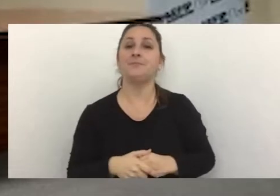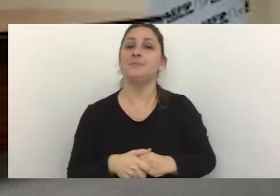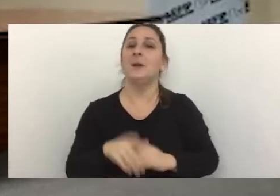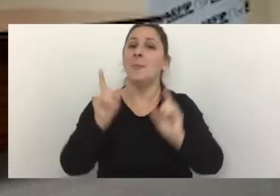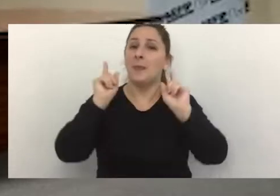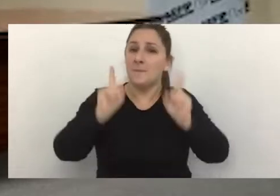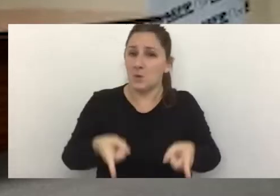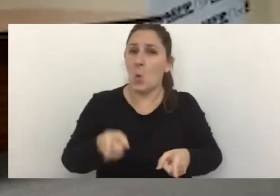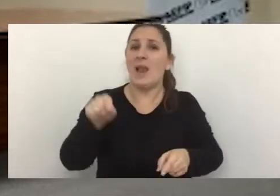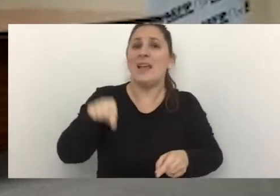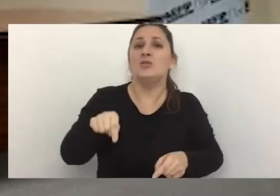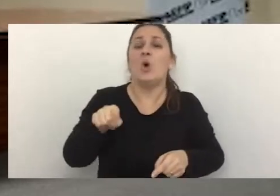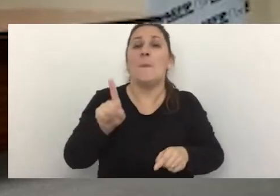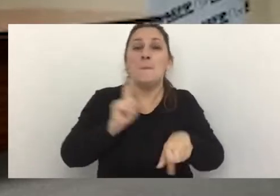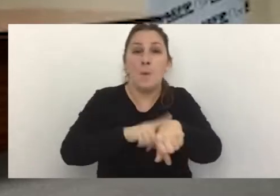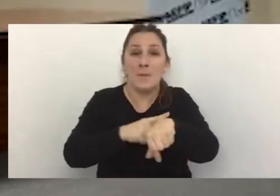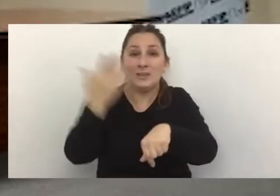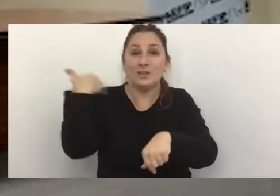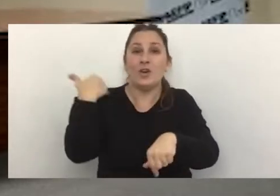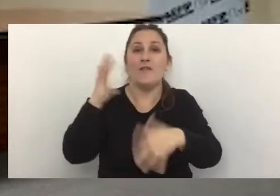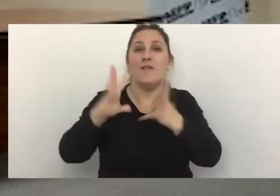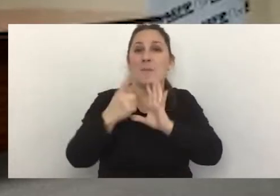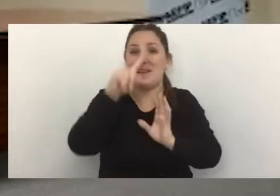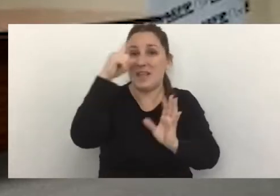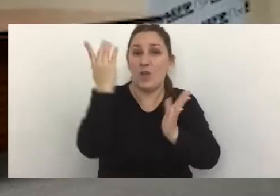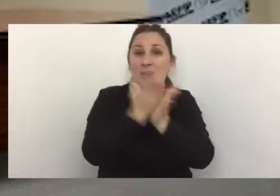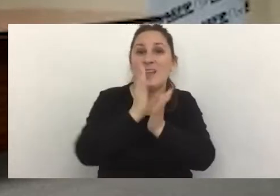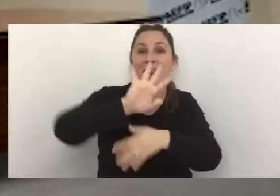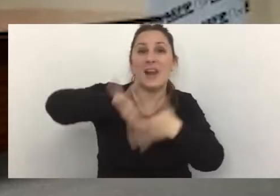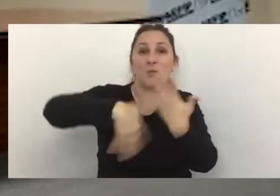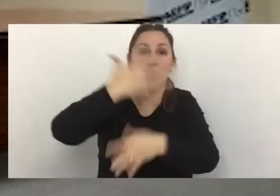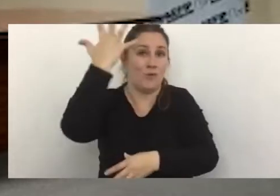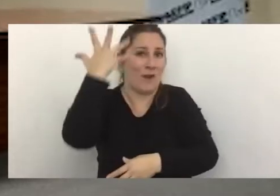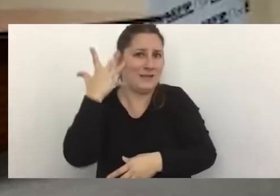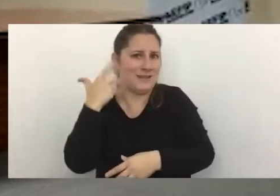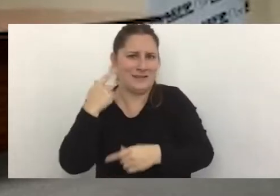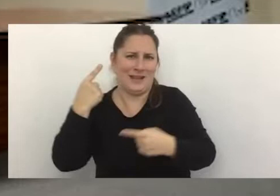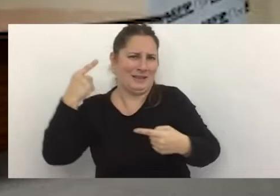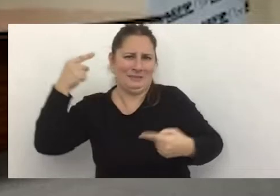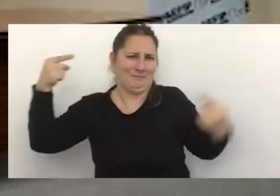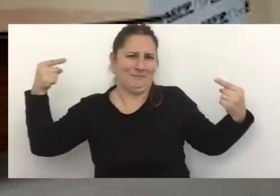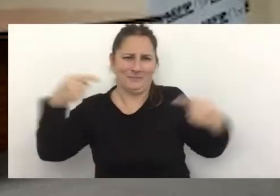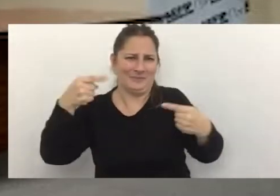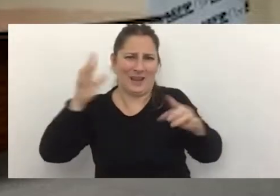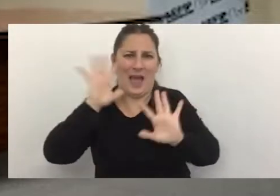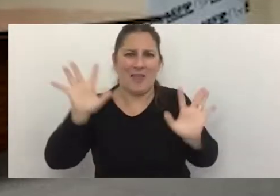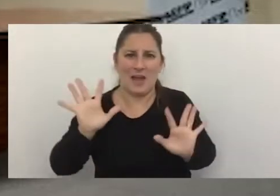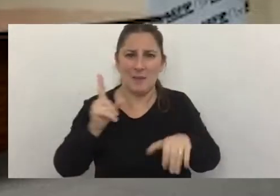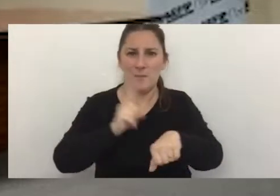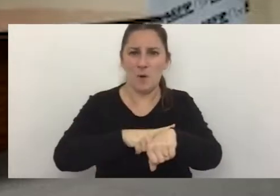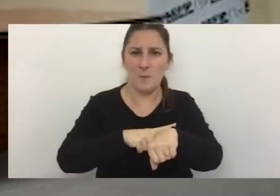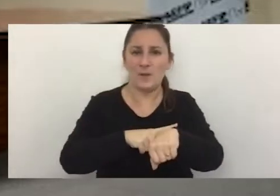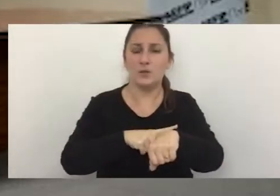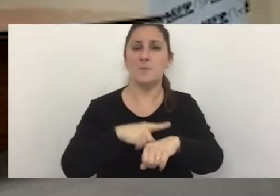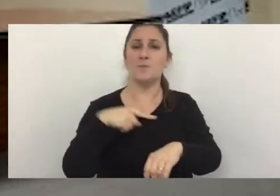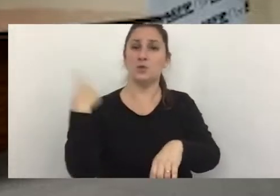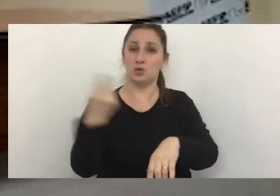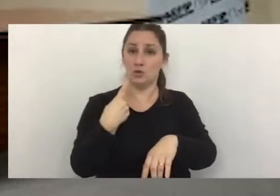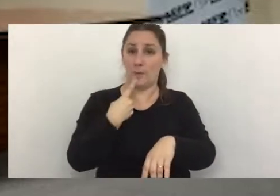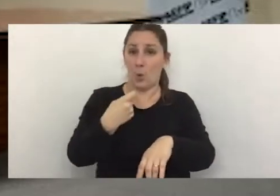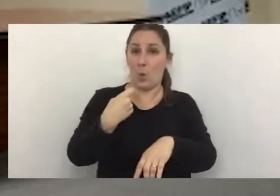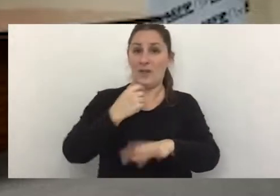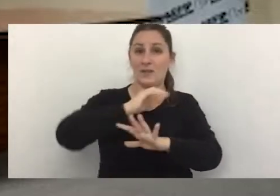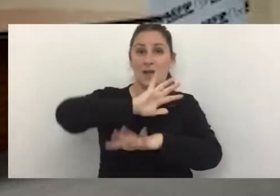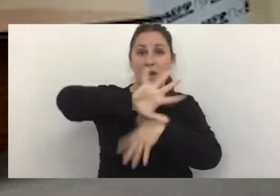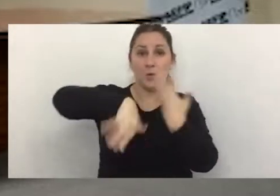en línea con ese Estado de Derecho de la Revolución Francesa, porque si uno lo que advierte de esa Revolución Francesa, que